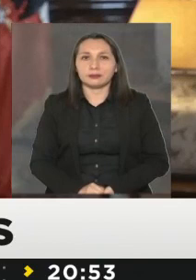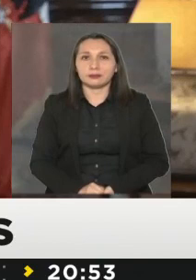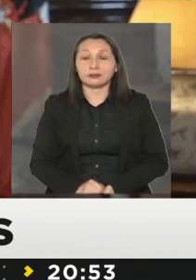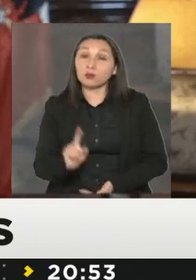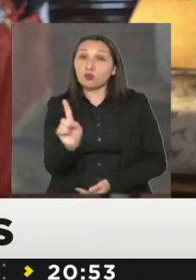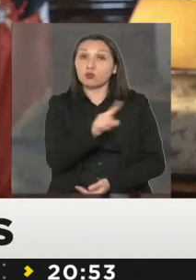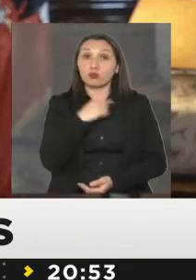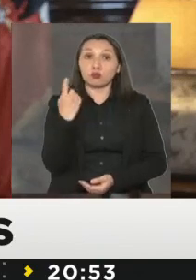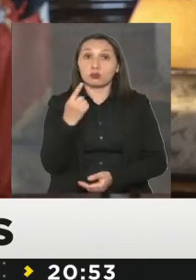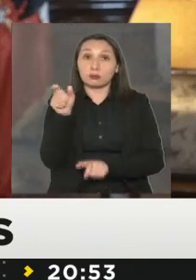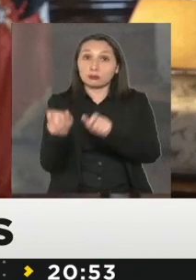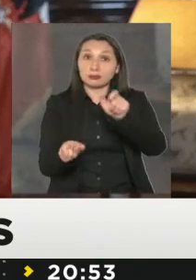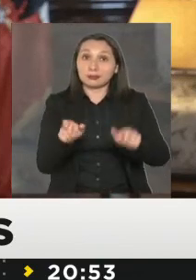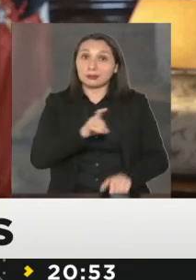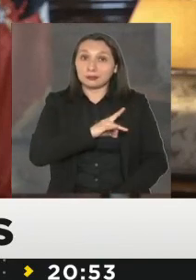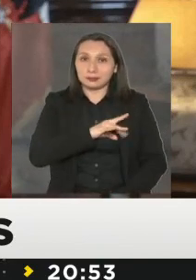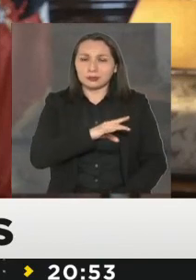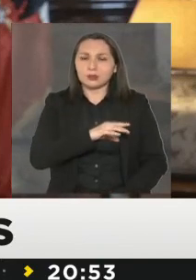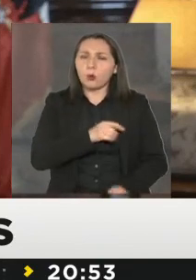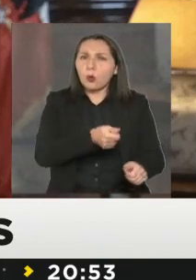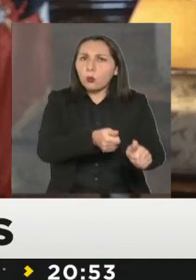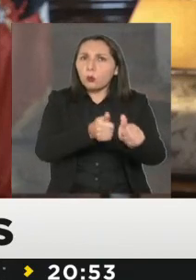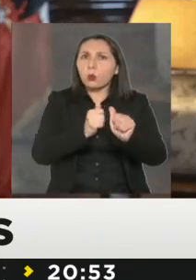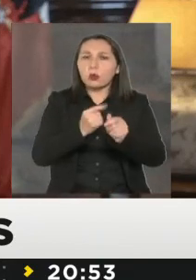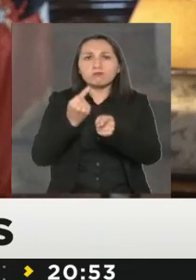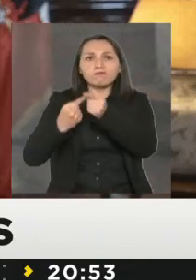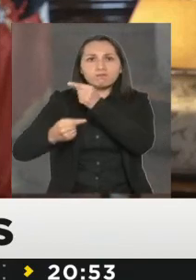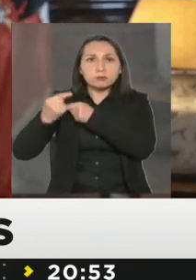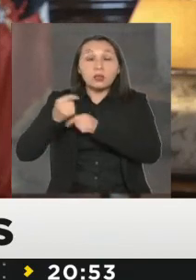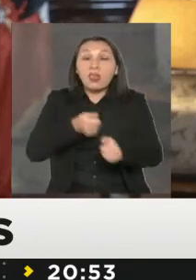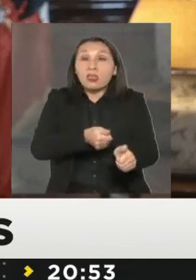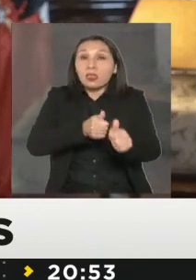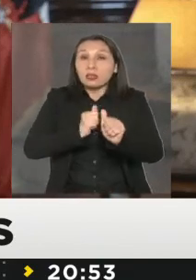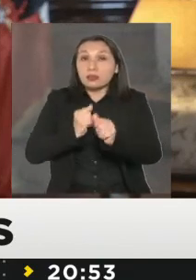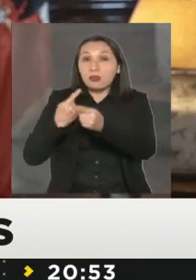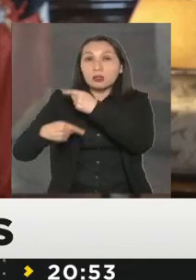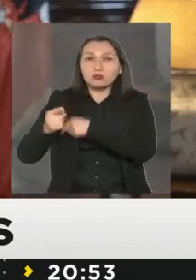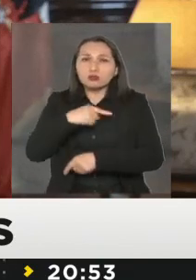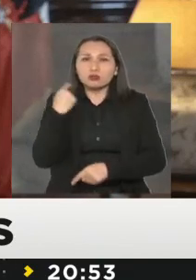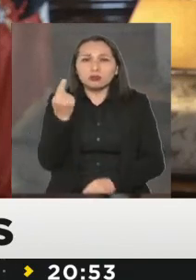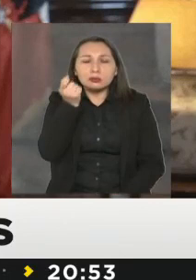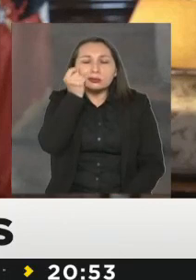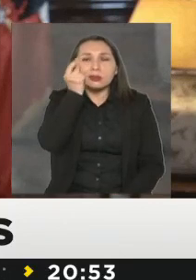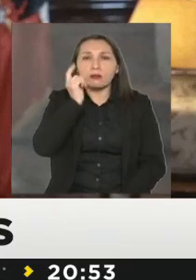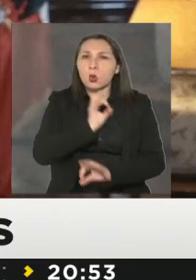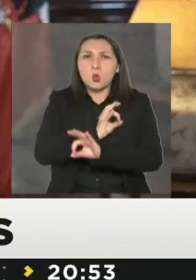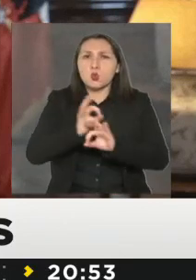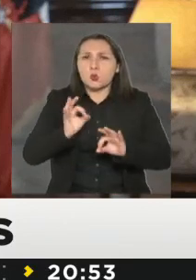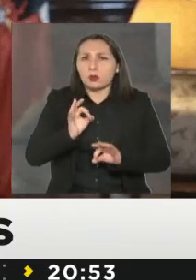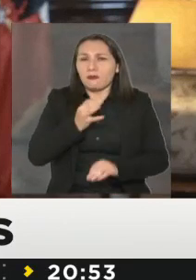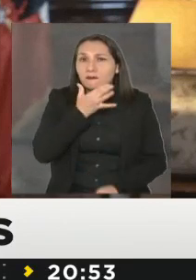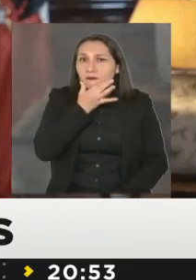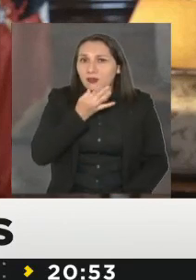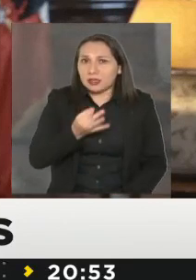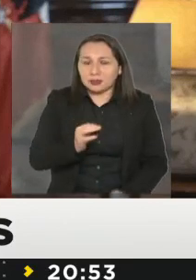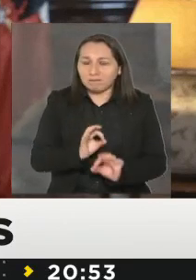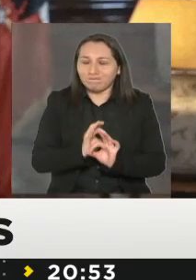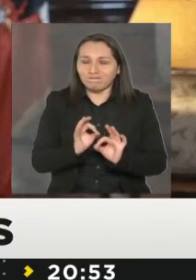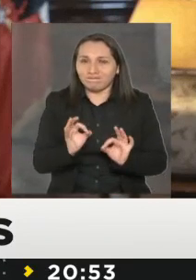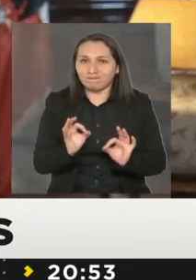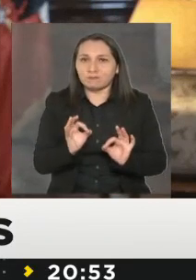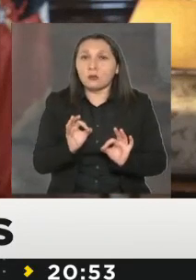estamos con patriotas frente un desafío histórico y los desafíos históricos sabemos nunca son sencillos